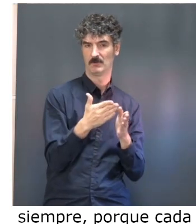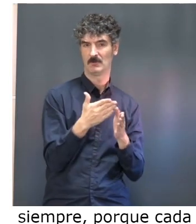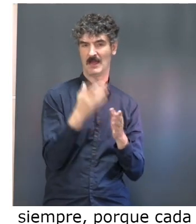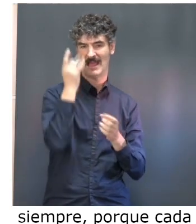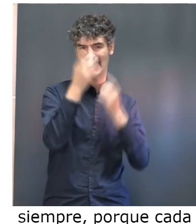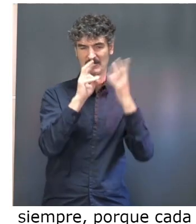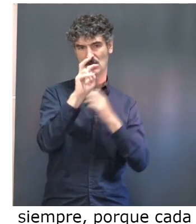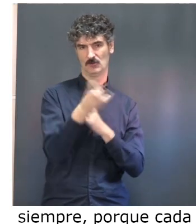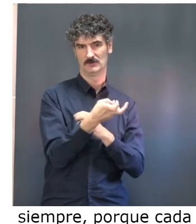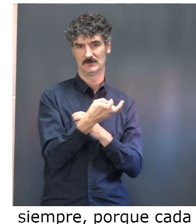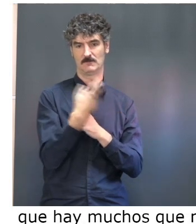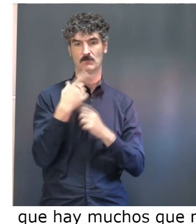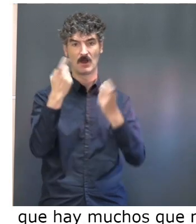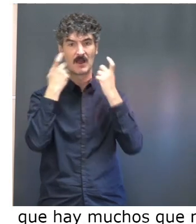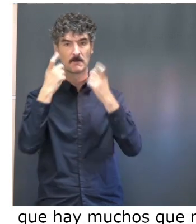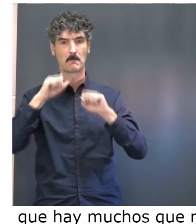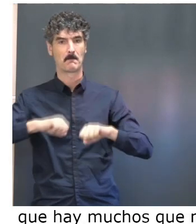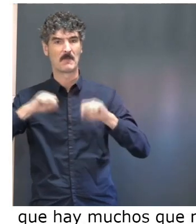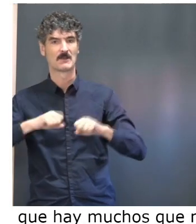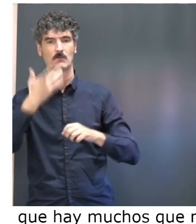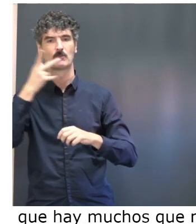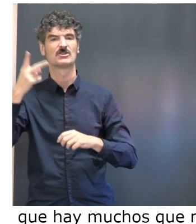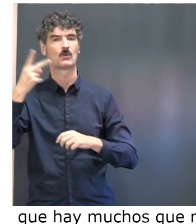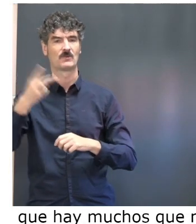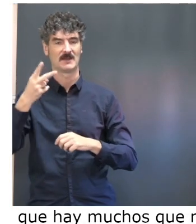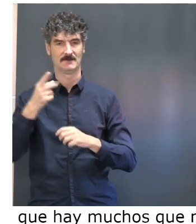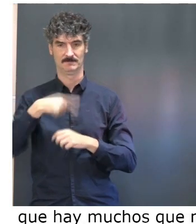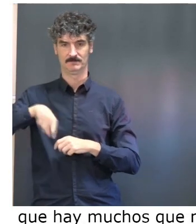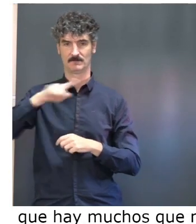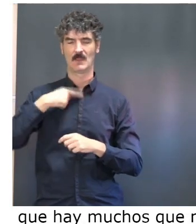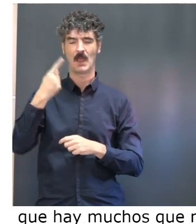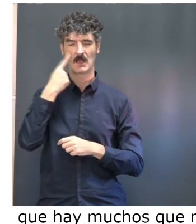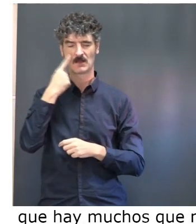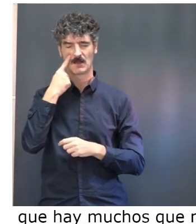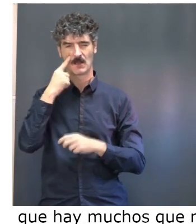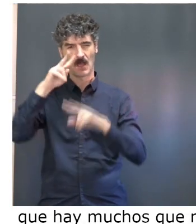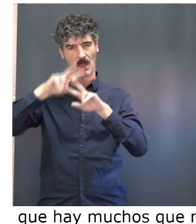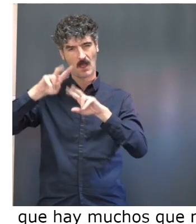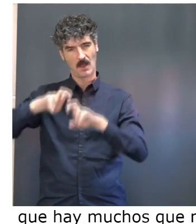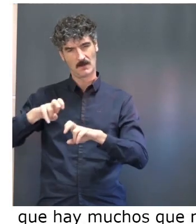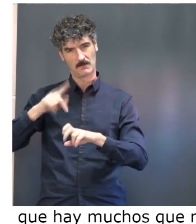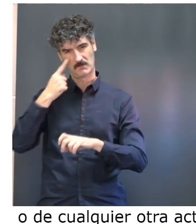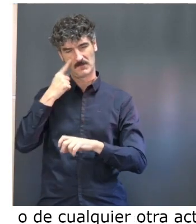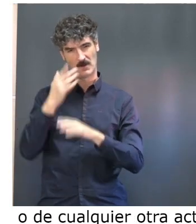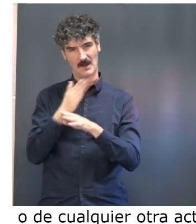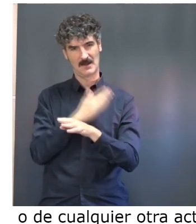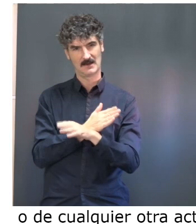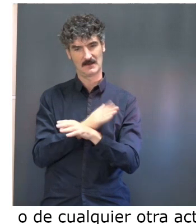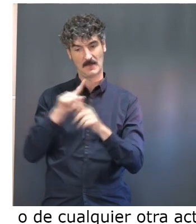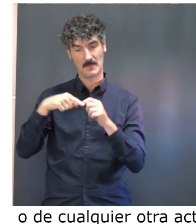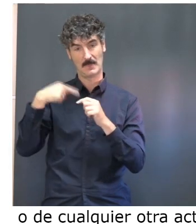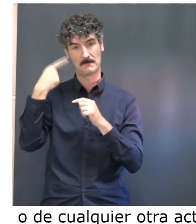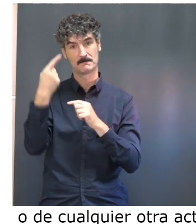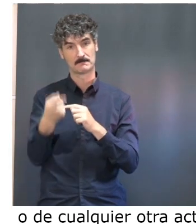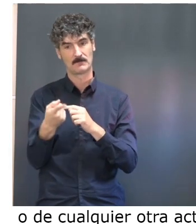actividad de ocio, ¿no? Si hablamos de alumnado más mayor, de secundaria. Entonces esto hay que observarlo, hay que analizarlo, pues a través